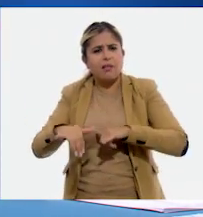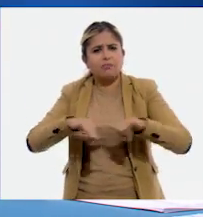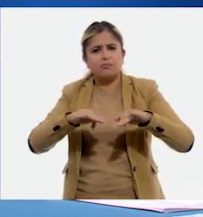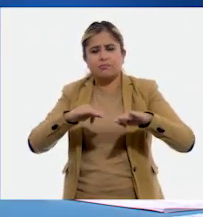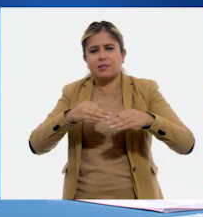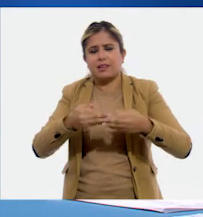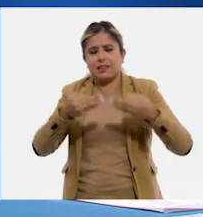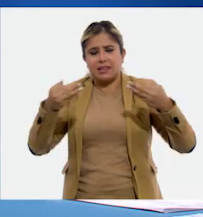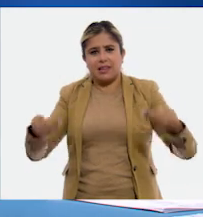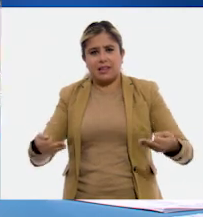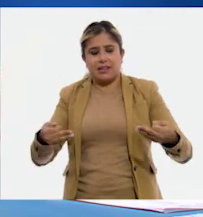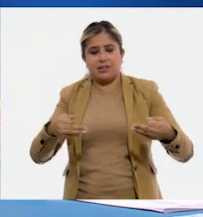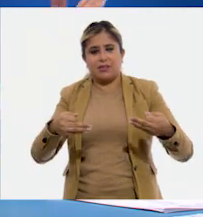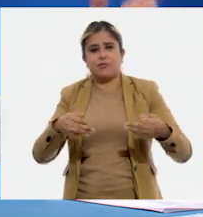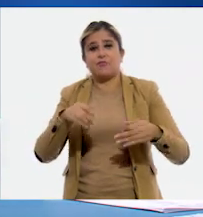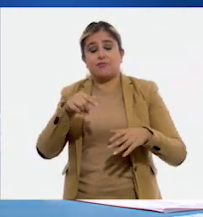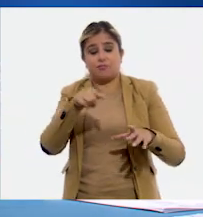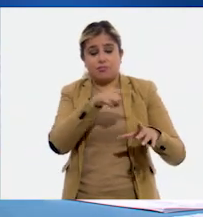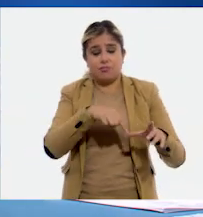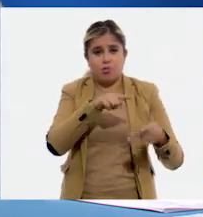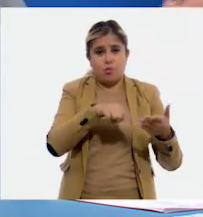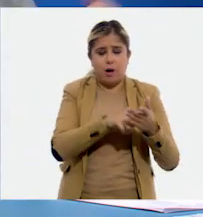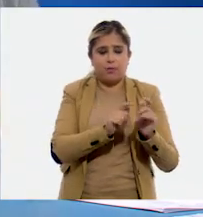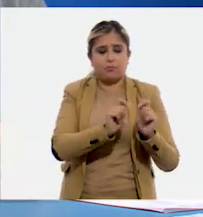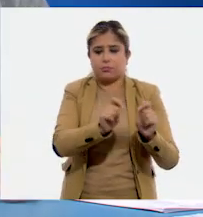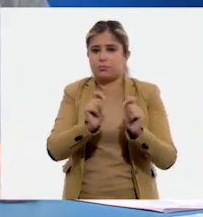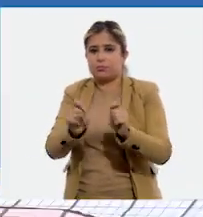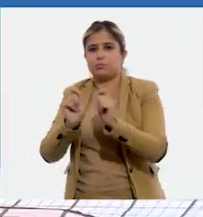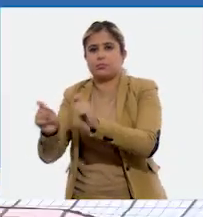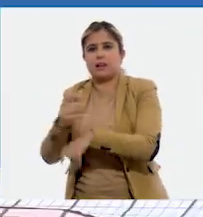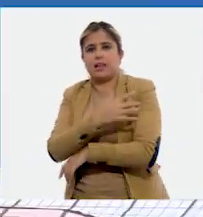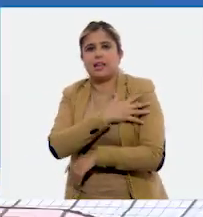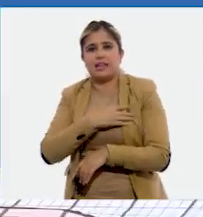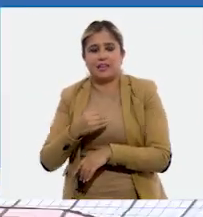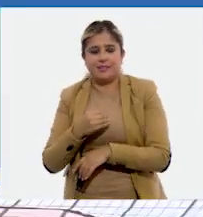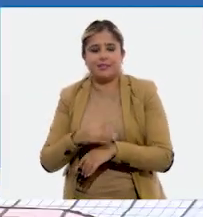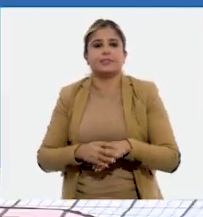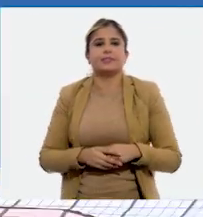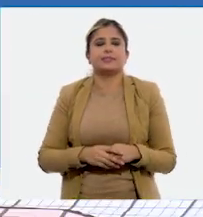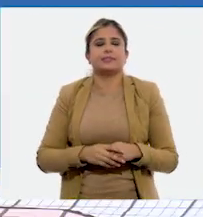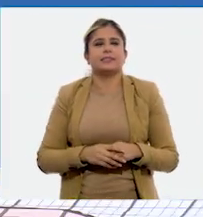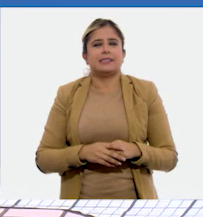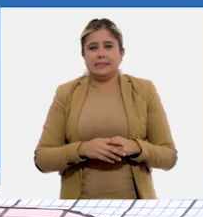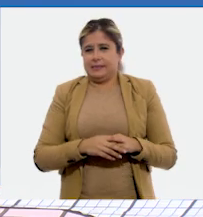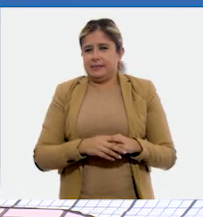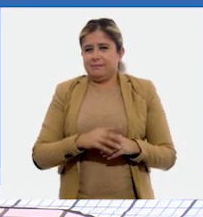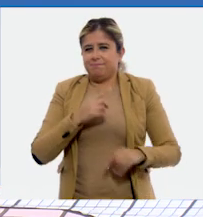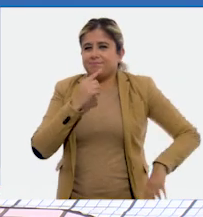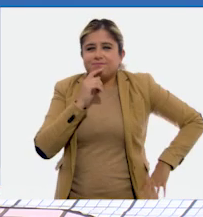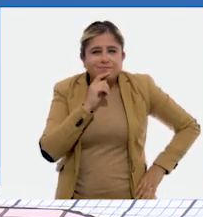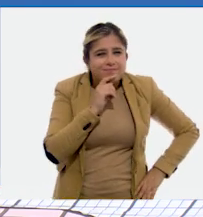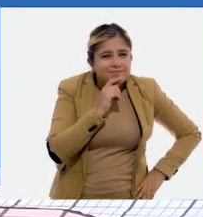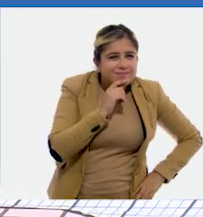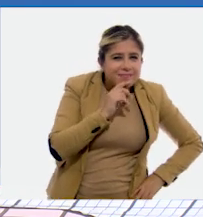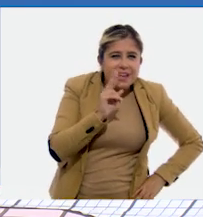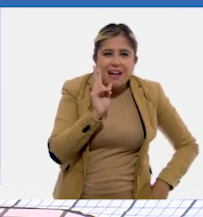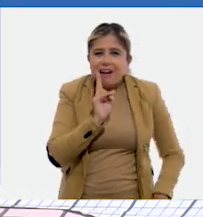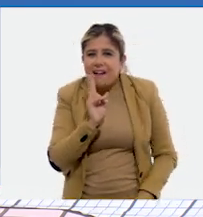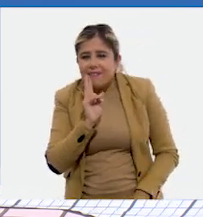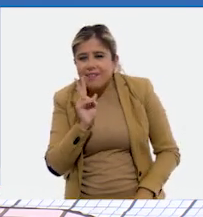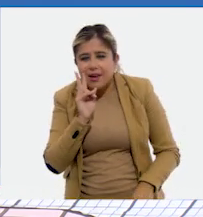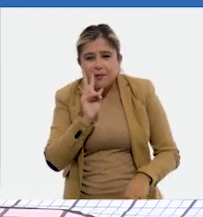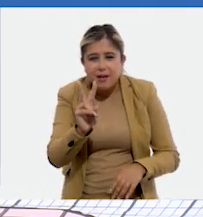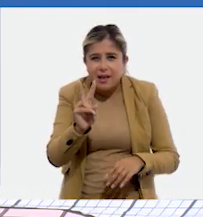le corresponde a cada uno de sus hijos. A ver, identificando el terreno